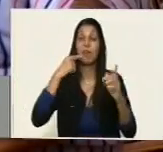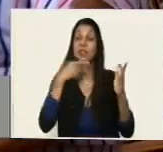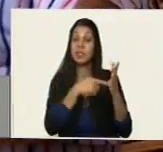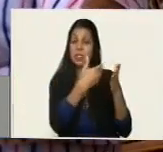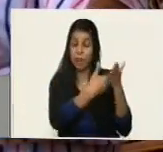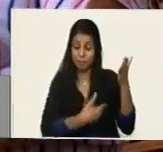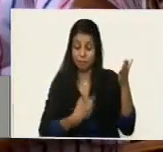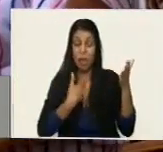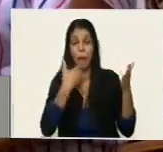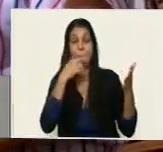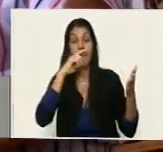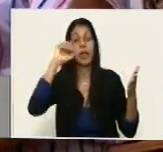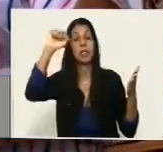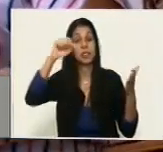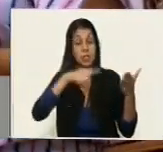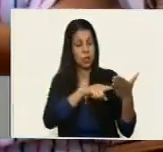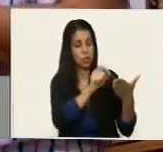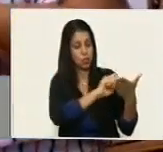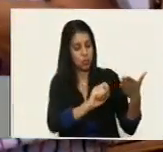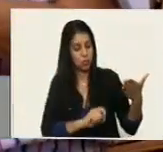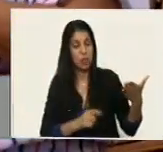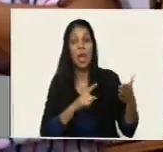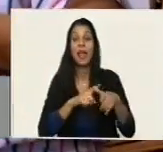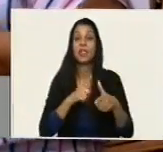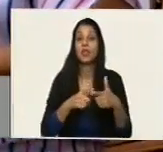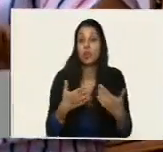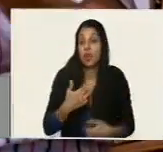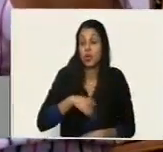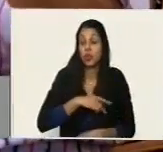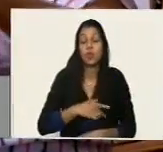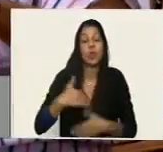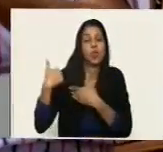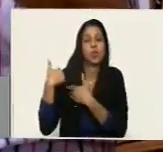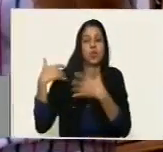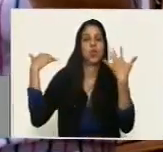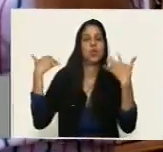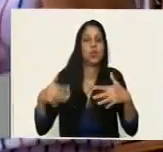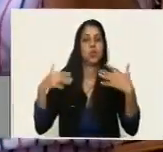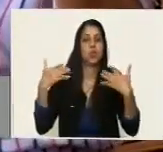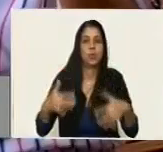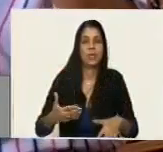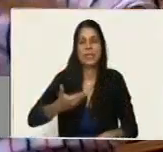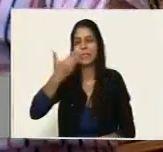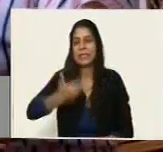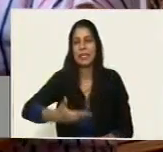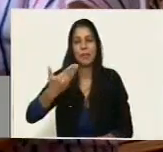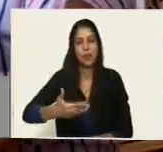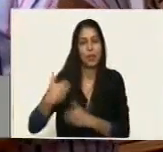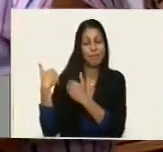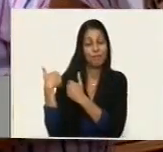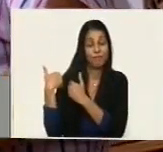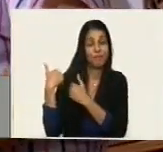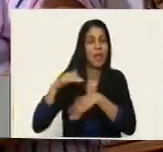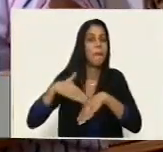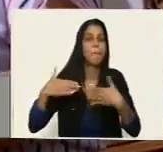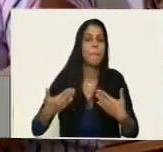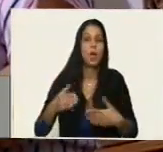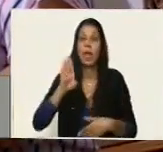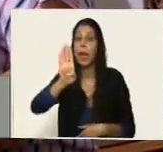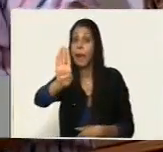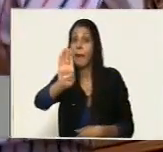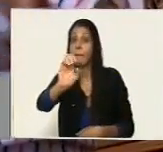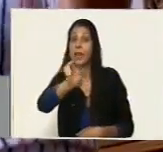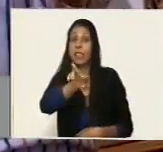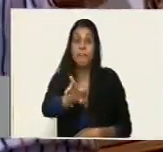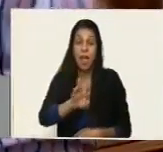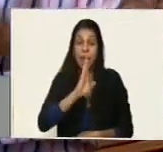presidente Nicolás Maduro en su escrito. Entonces, para nosotros una responsabilidad importantísima, porque nuestro Banco Central